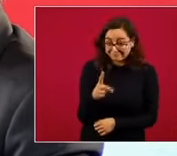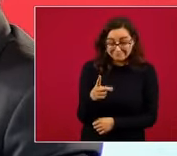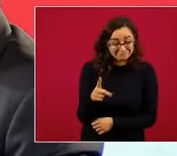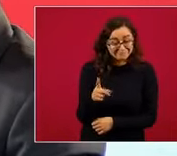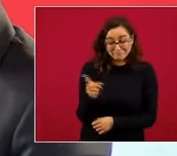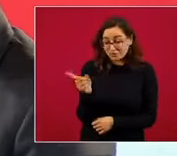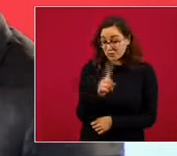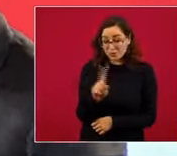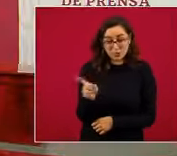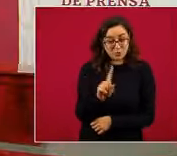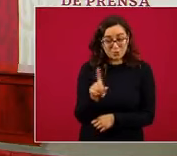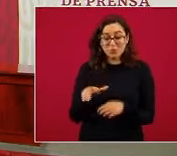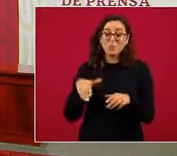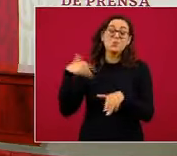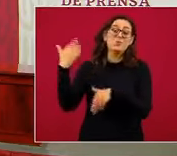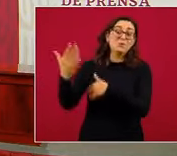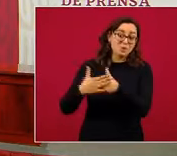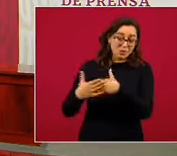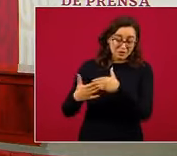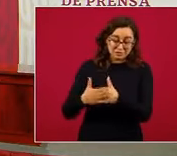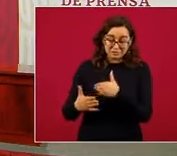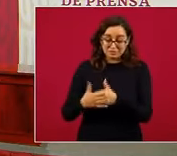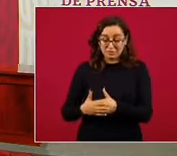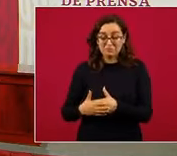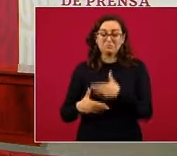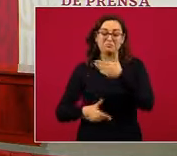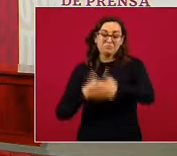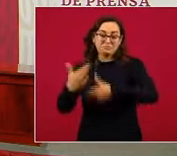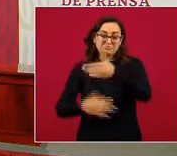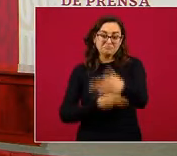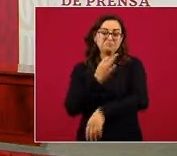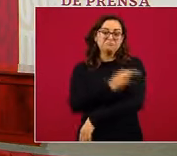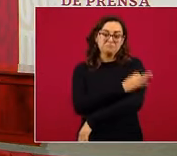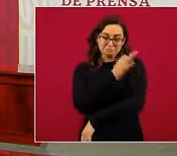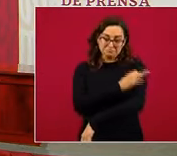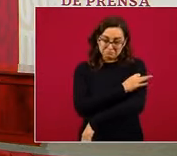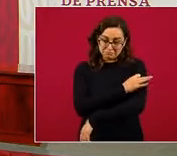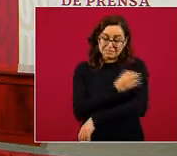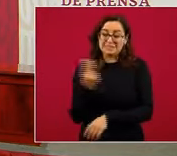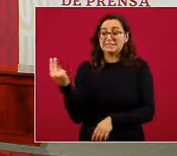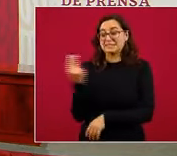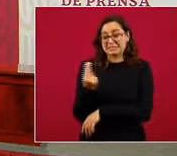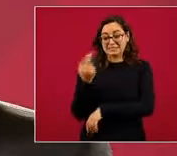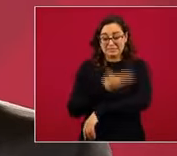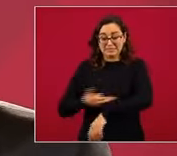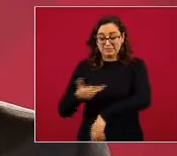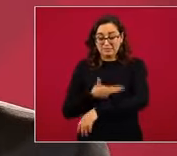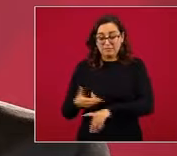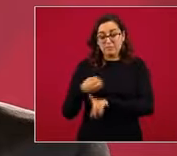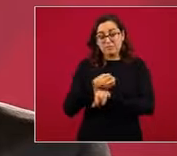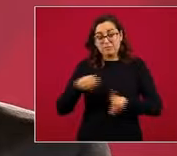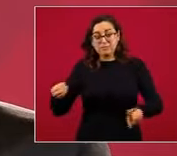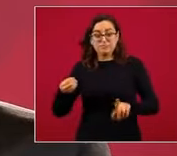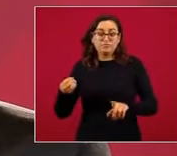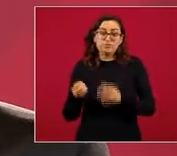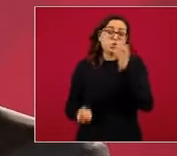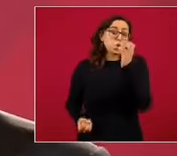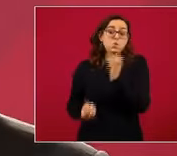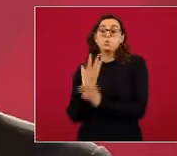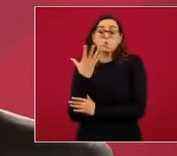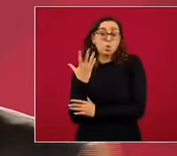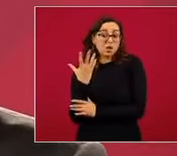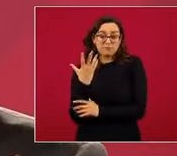en su momento el esfuerzo de vacunación va a requerir ciertas medidas no convencionales que nos